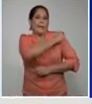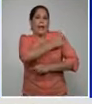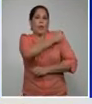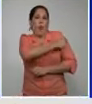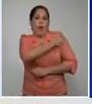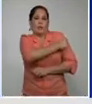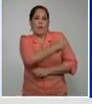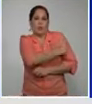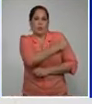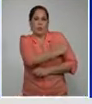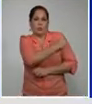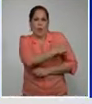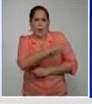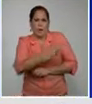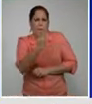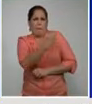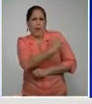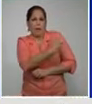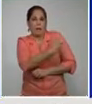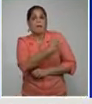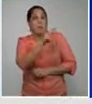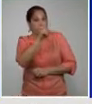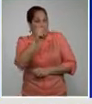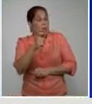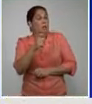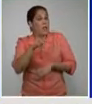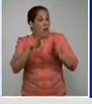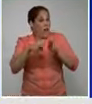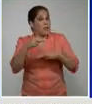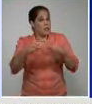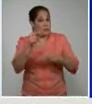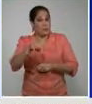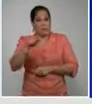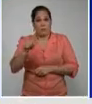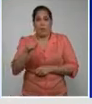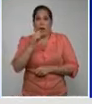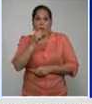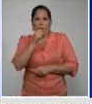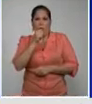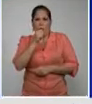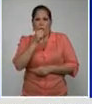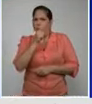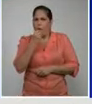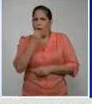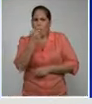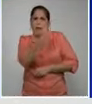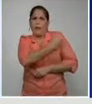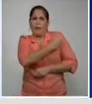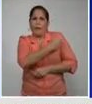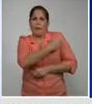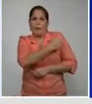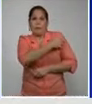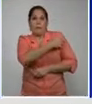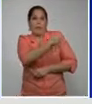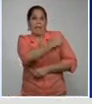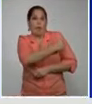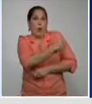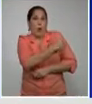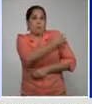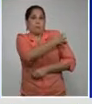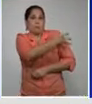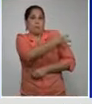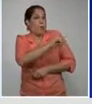de vacunación, esta es una pregunta, doctora, que nos realizan muchos televidentes. ¿Por qué no se puede vacunar? Sí, es lógico que se pregunte,